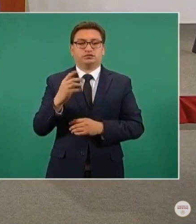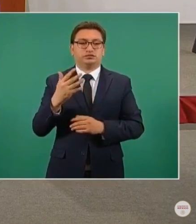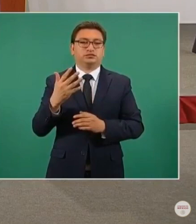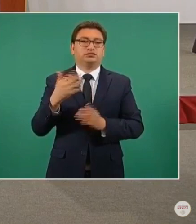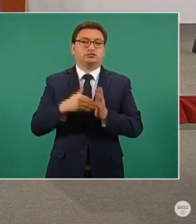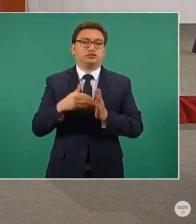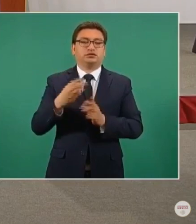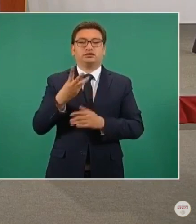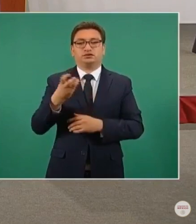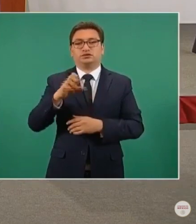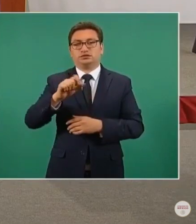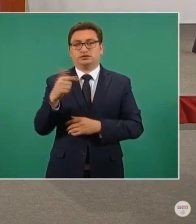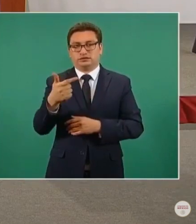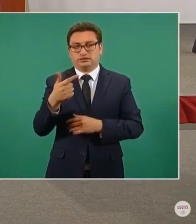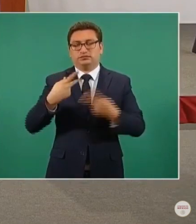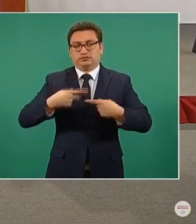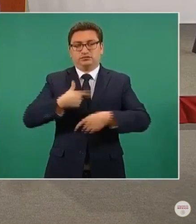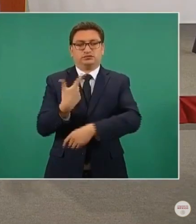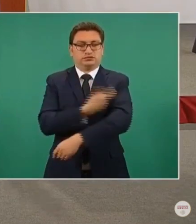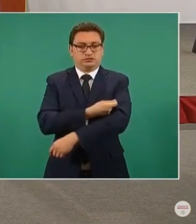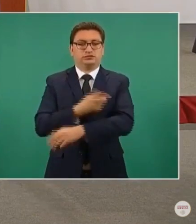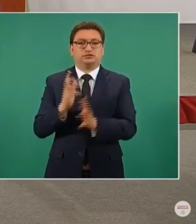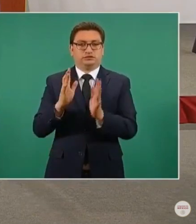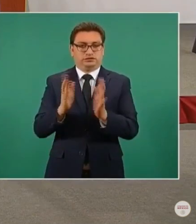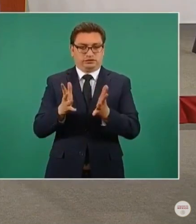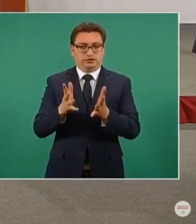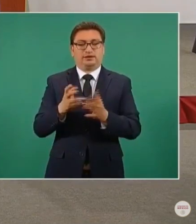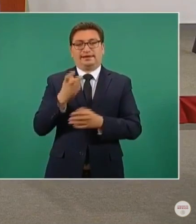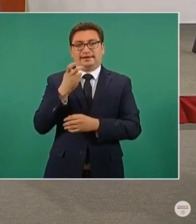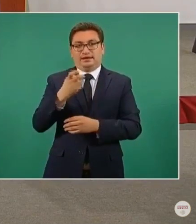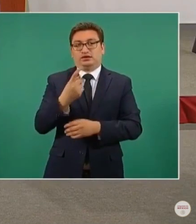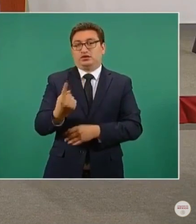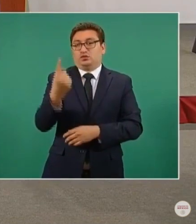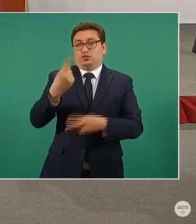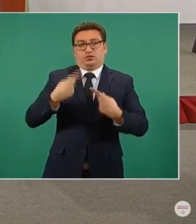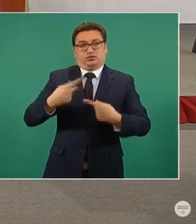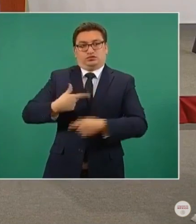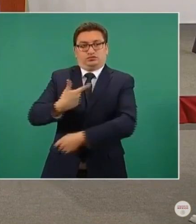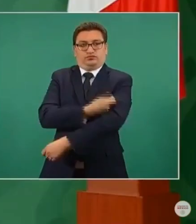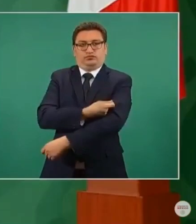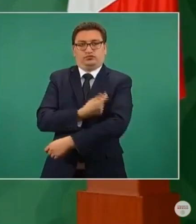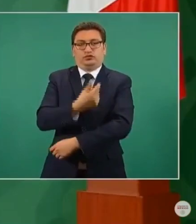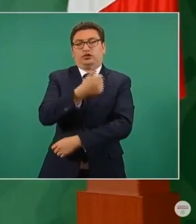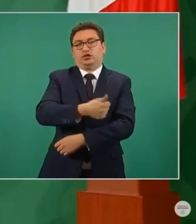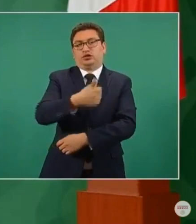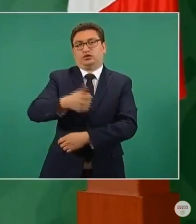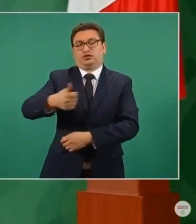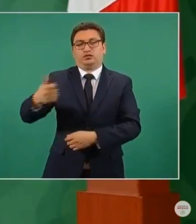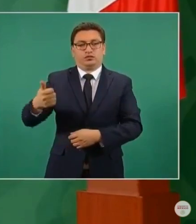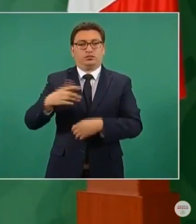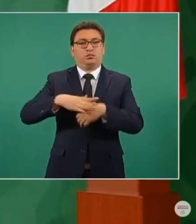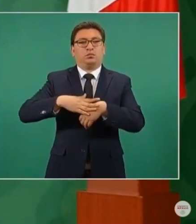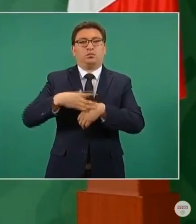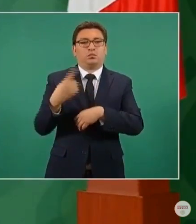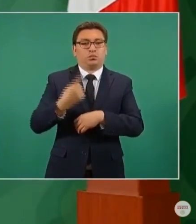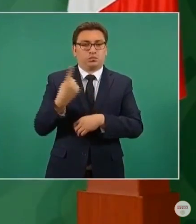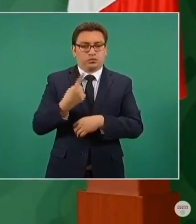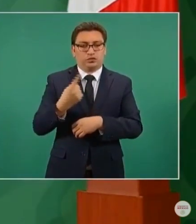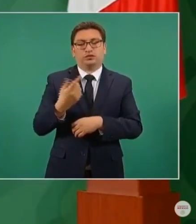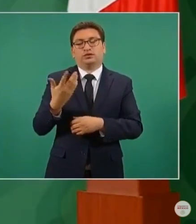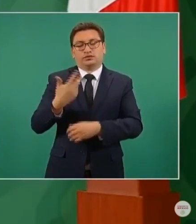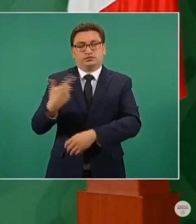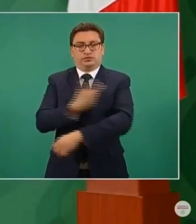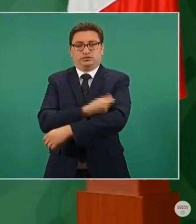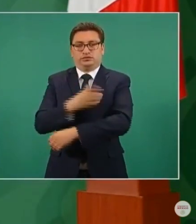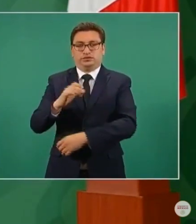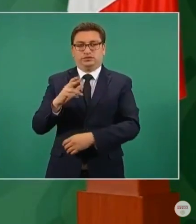1.335.367 personas que han sido vacunadas. Aquí sí, una dosis es una persona porque estamos utilizando la vacuna CanSino,